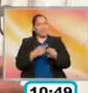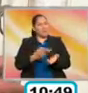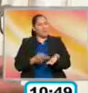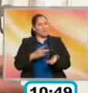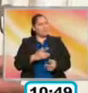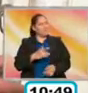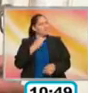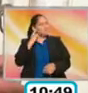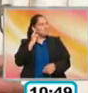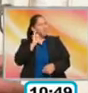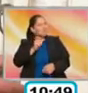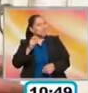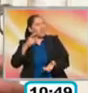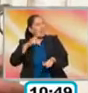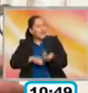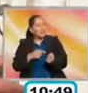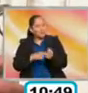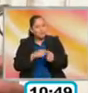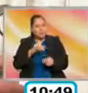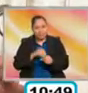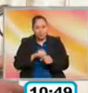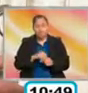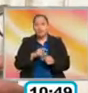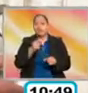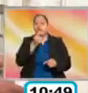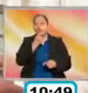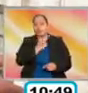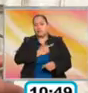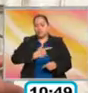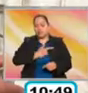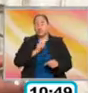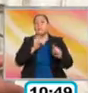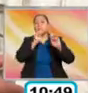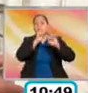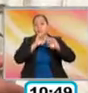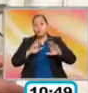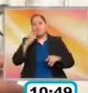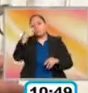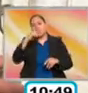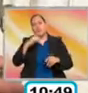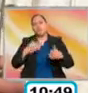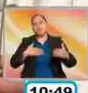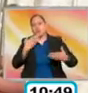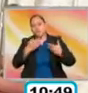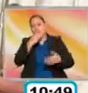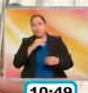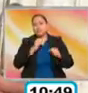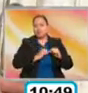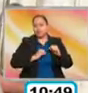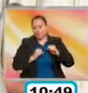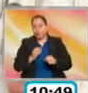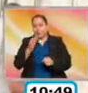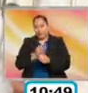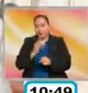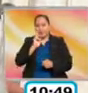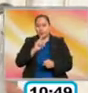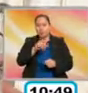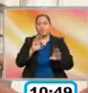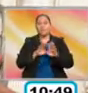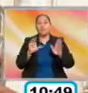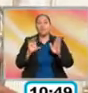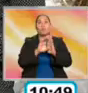cumbia que tiene mucho ritmo y que tiene la bendición de poder disfrutarla en cualquier fiesta, en cualquier lugar, te hace moverte. Ahorita van a ver con Bumper Choque